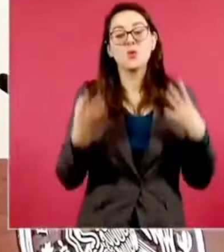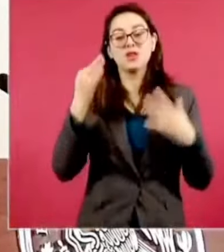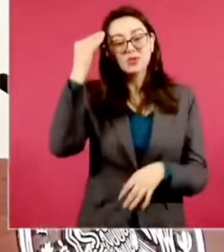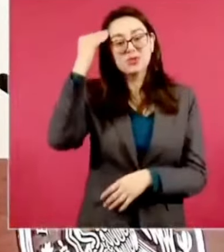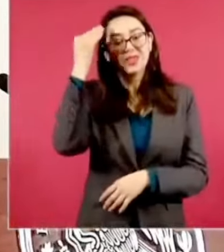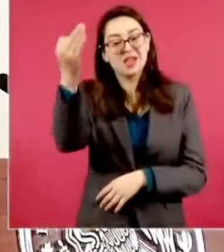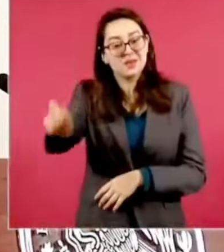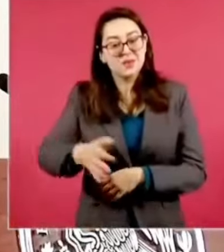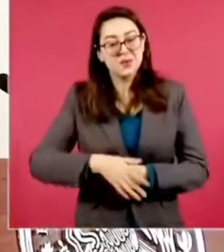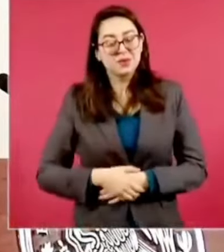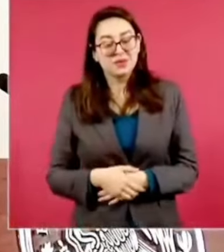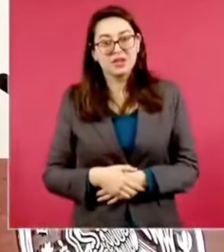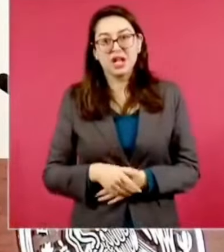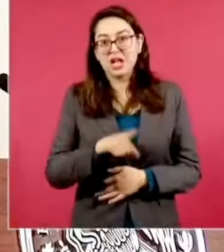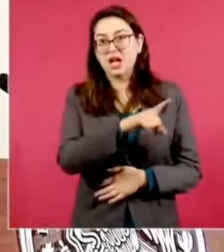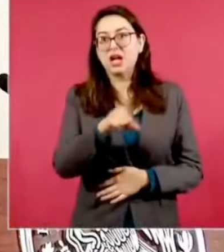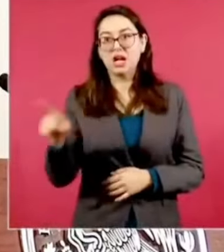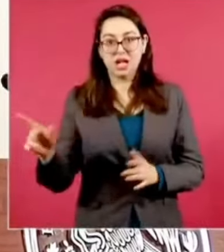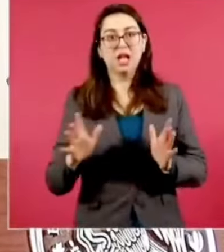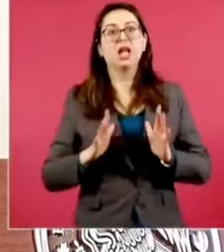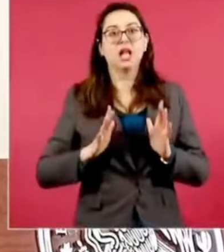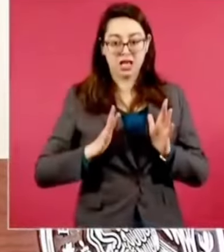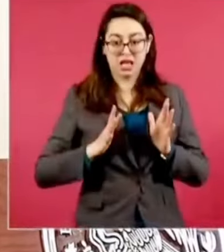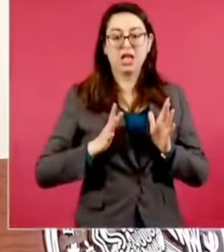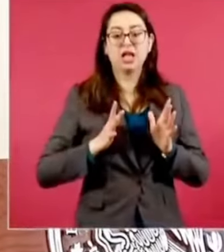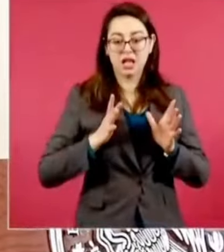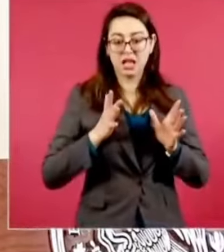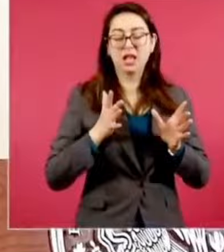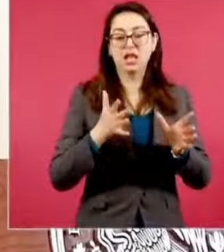Y todo lo que hace el Poder Judicial,